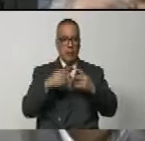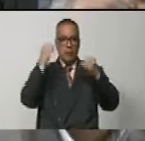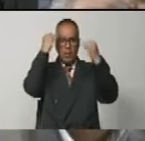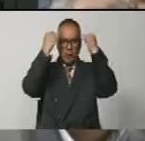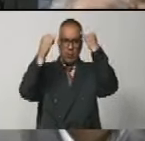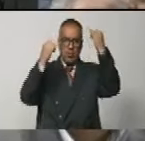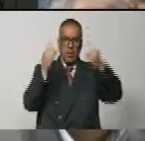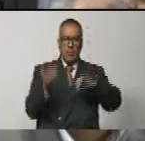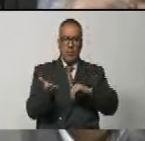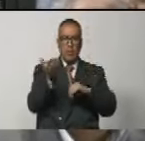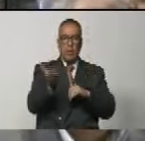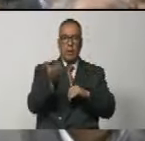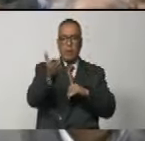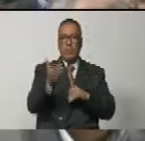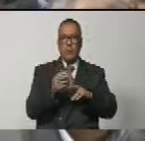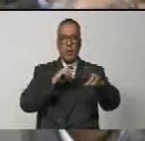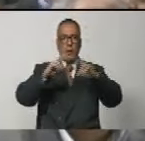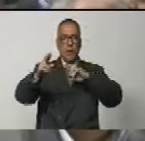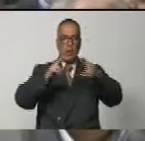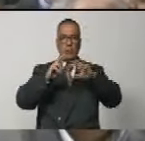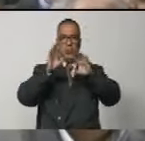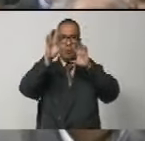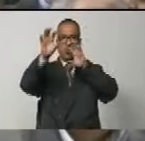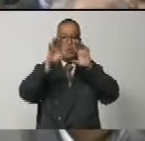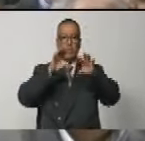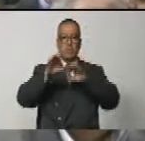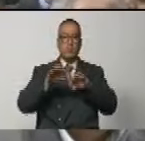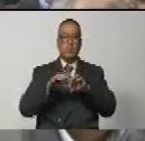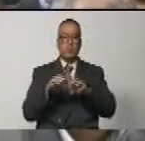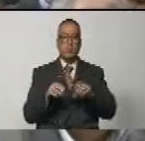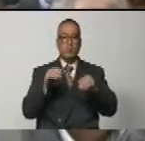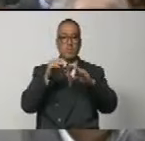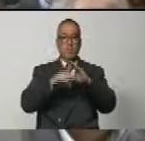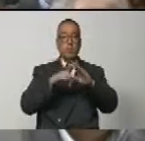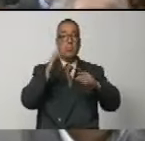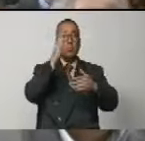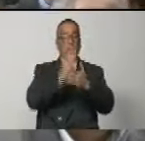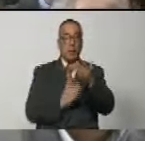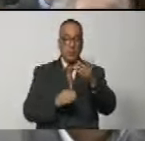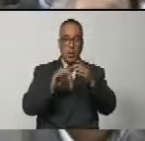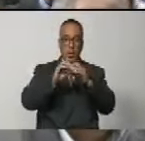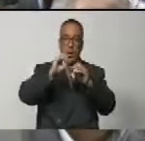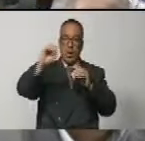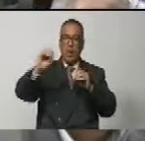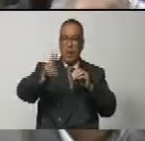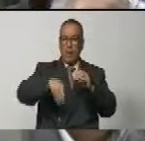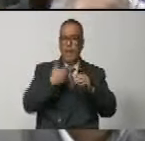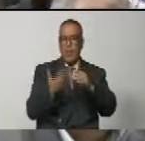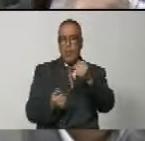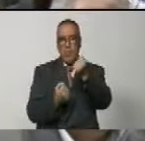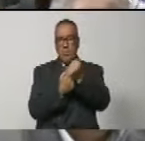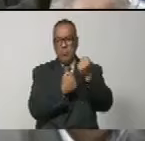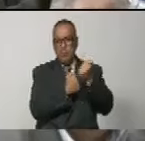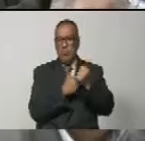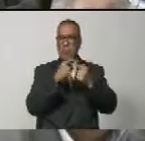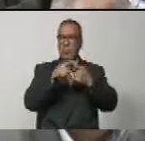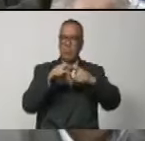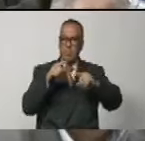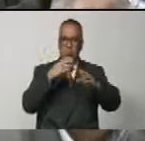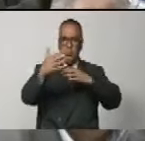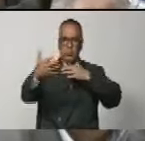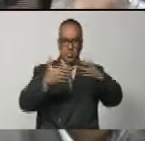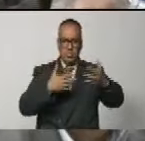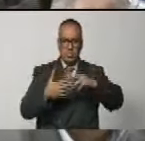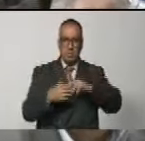estrategia fundamental de la relación con los países del Medio Oriente y poder impulsar el